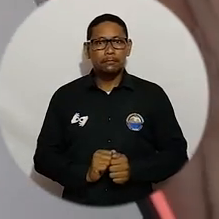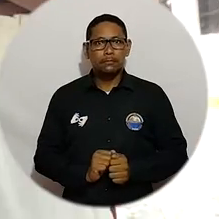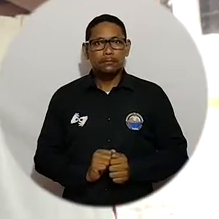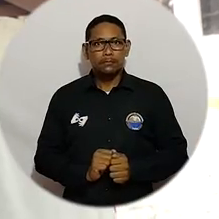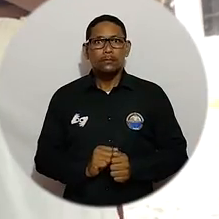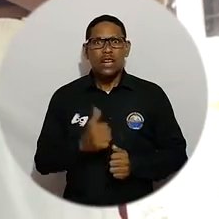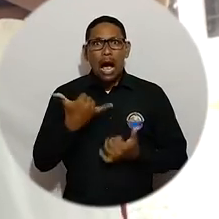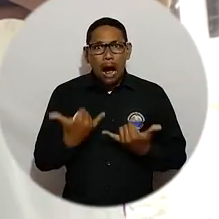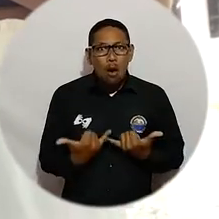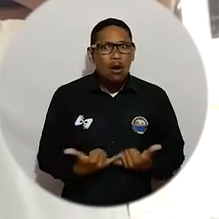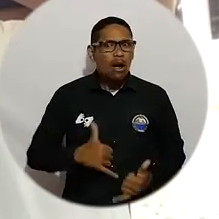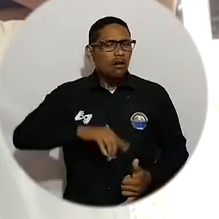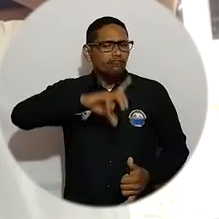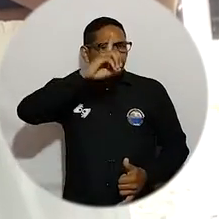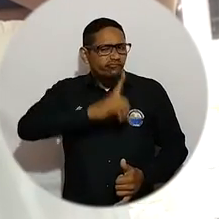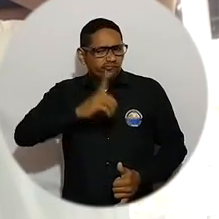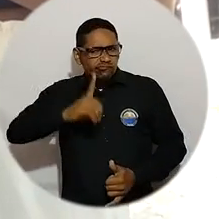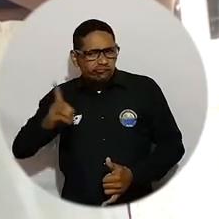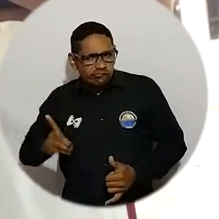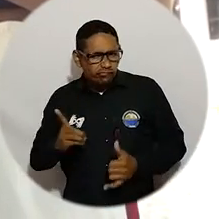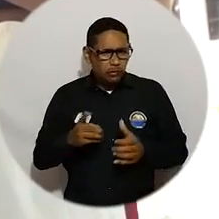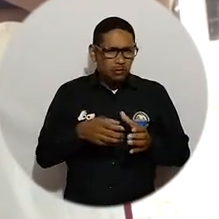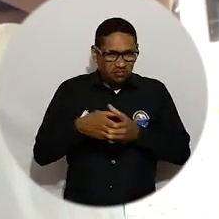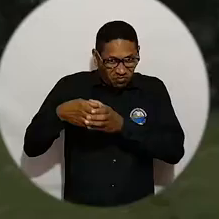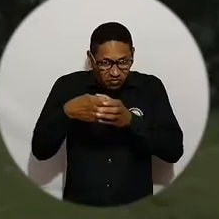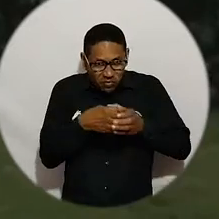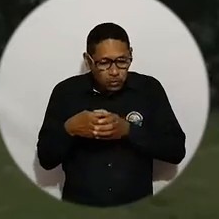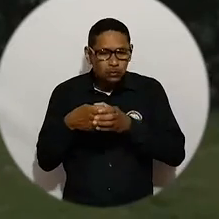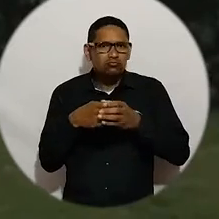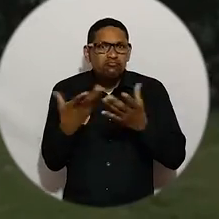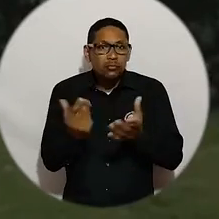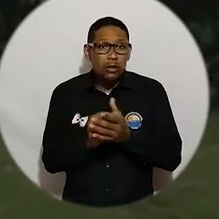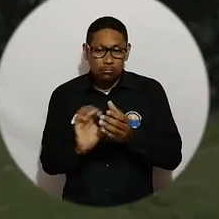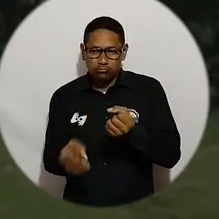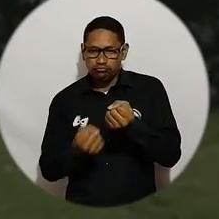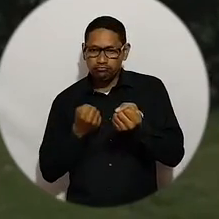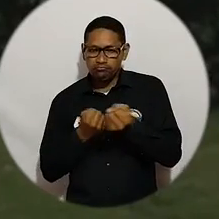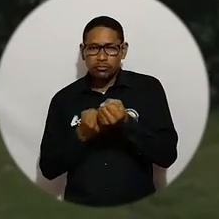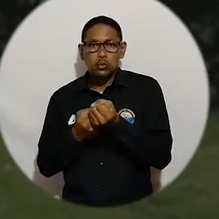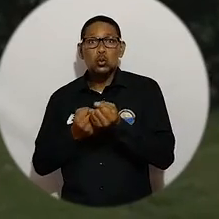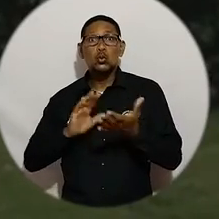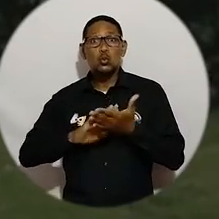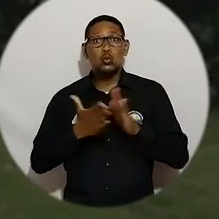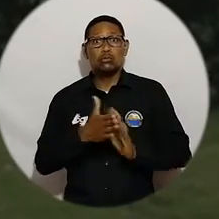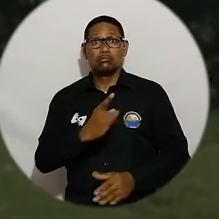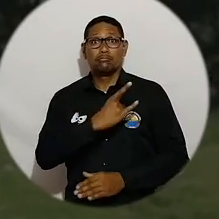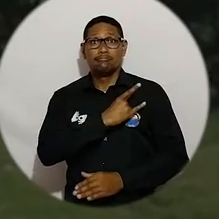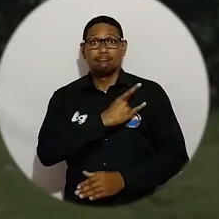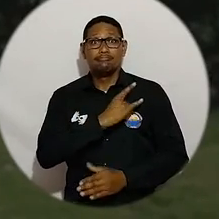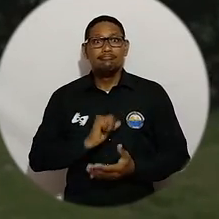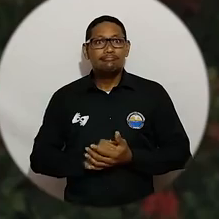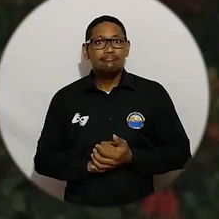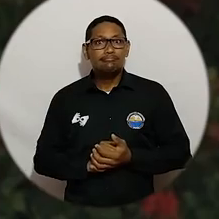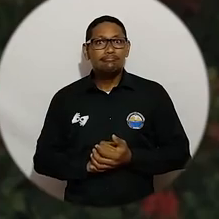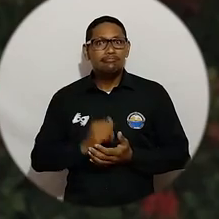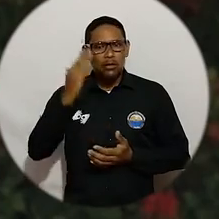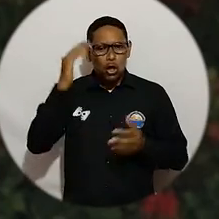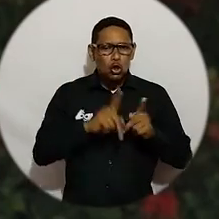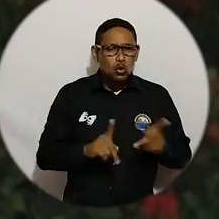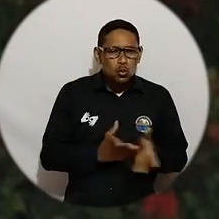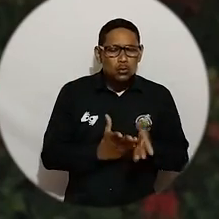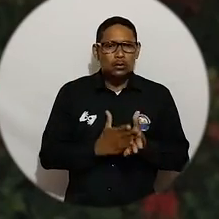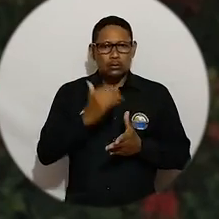¿Qué es la comunidad universitaria? se tomen en estos consejos, sean respaldadas por la comunidad universitaria. No